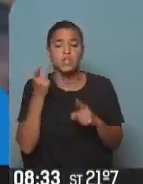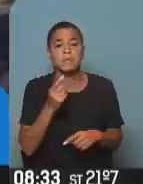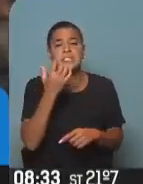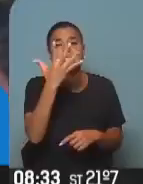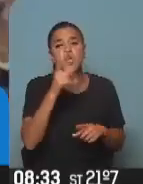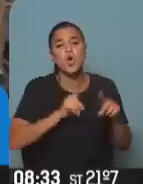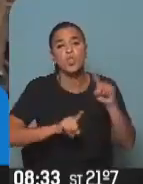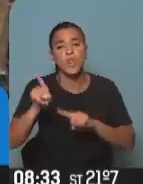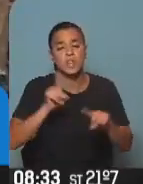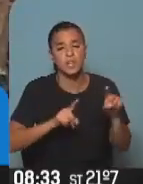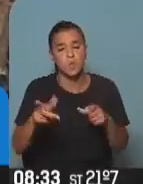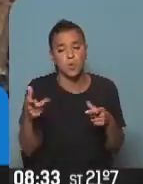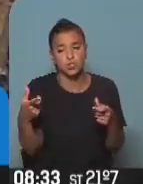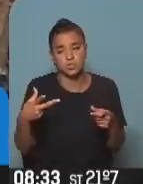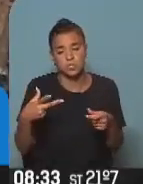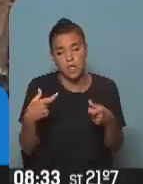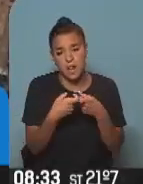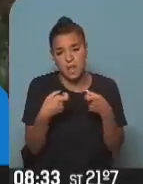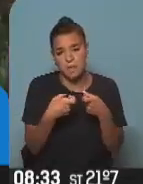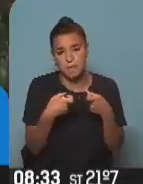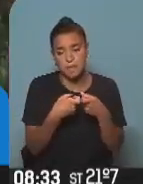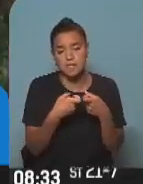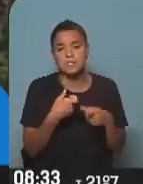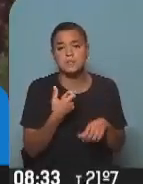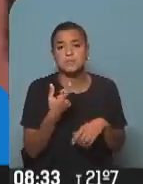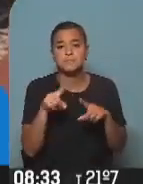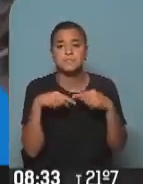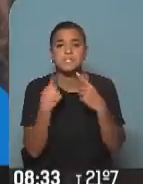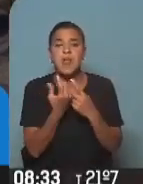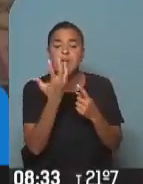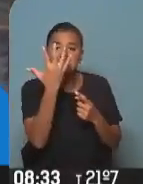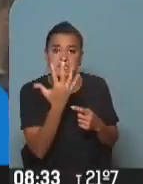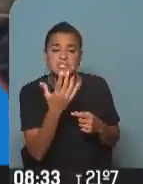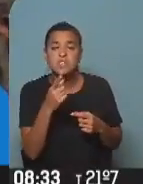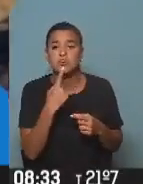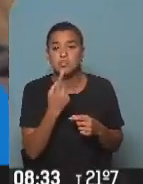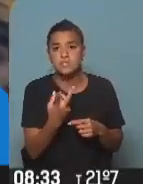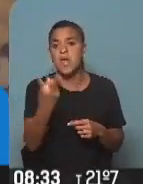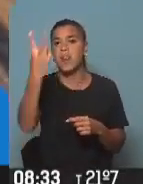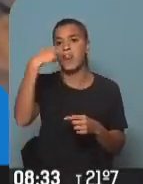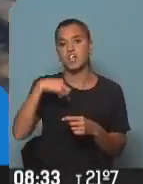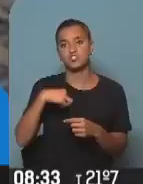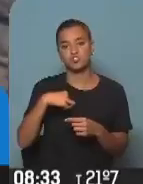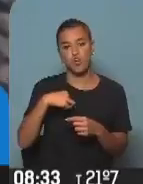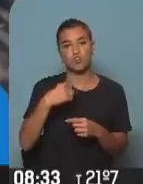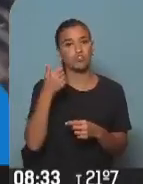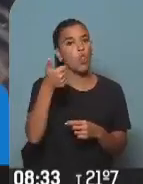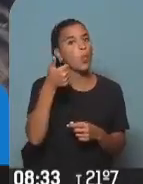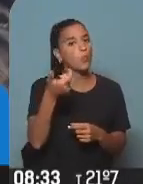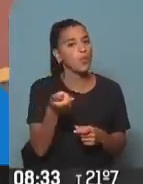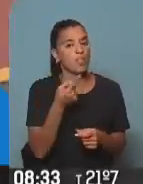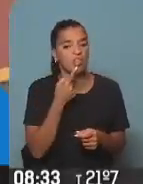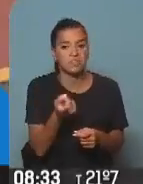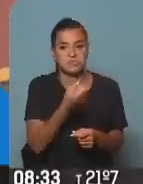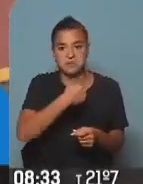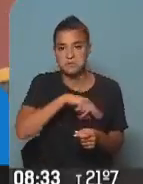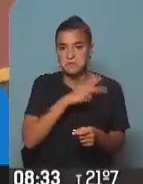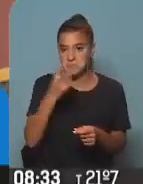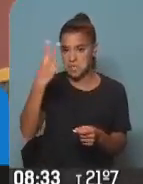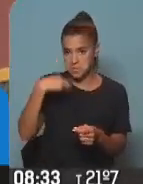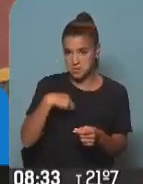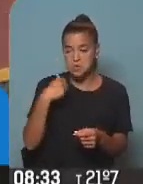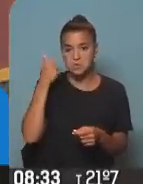Sala 5, presidida por el juez Lucini, nos venía dando la causa, la razón, que todo estaba bien, que estaba